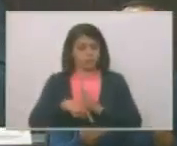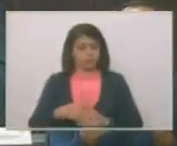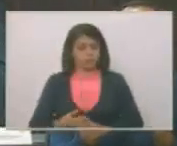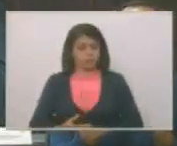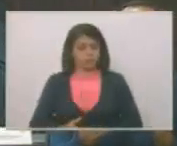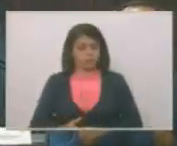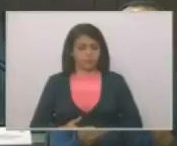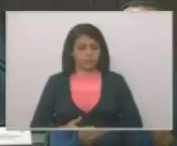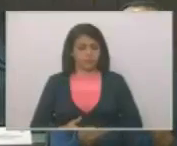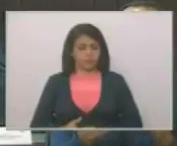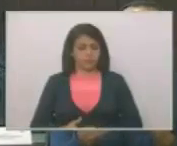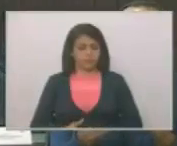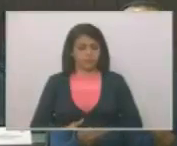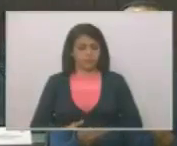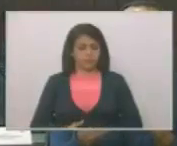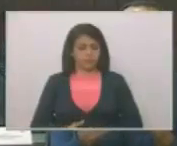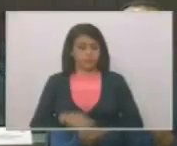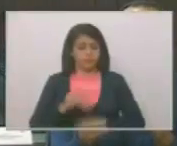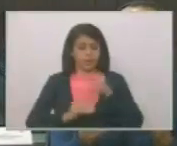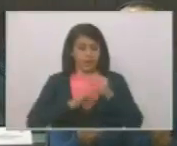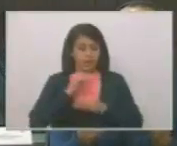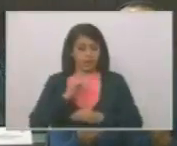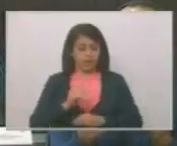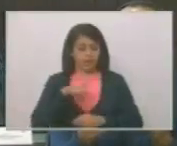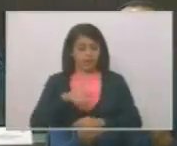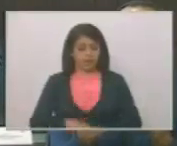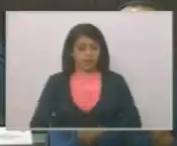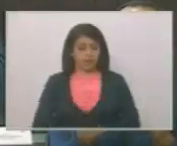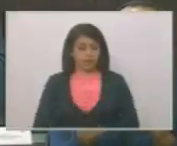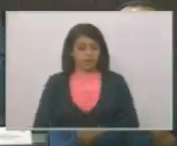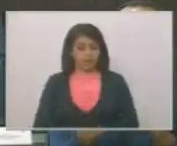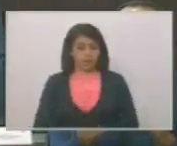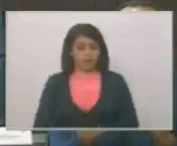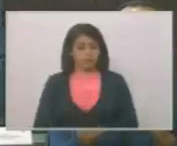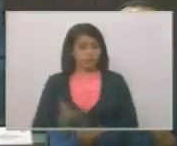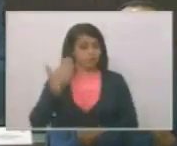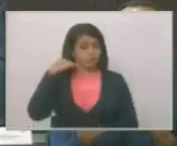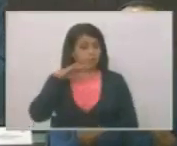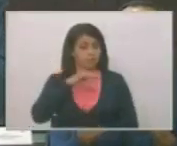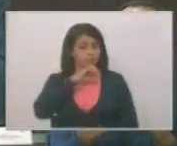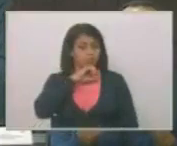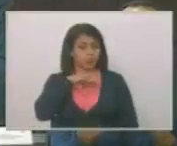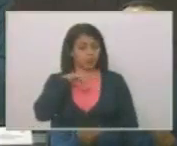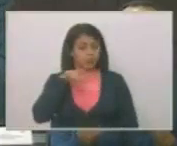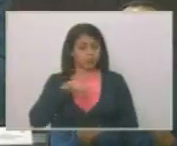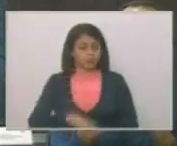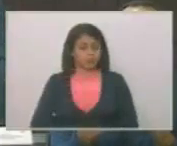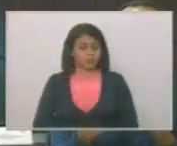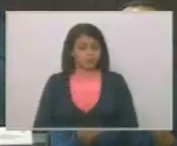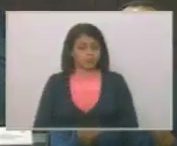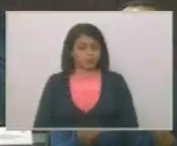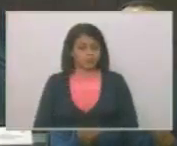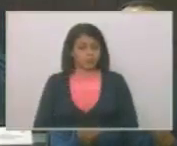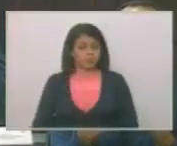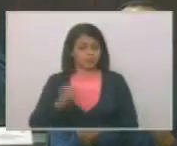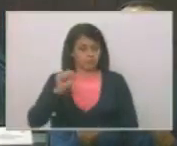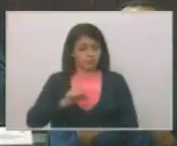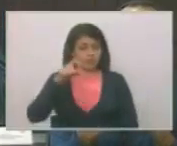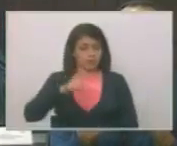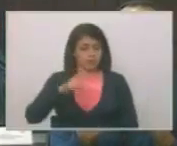el hecho que se presume histórico, que sí es